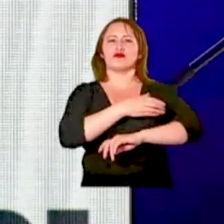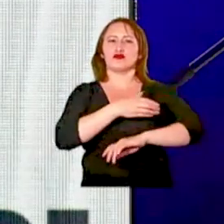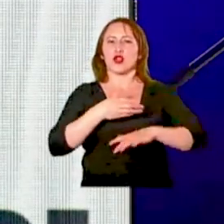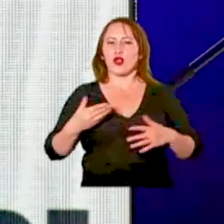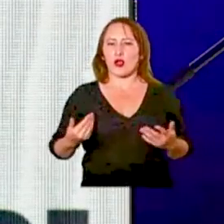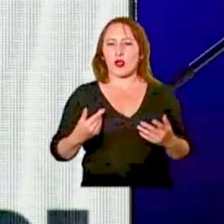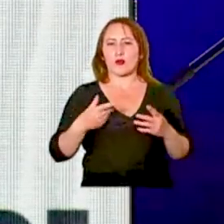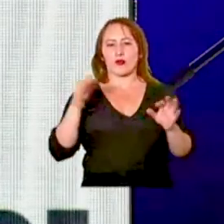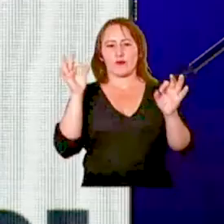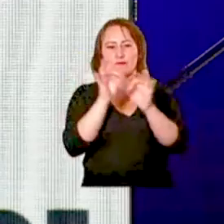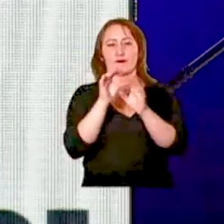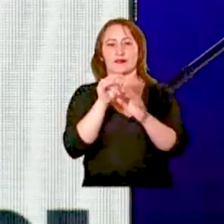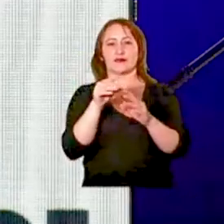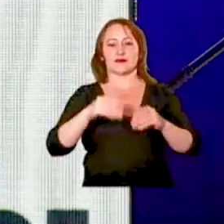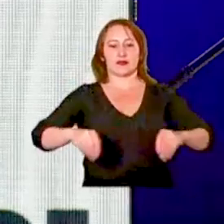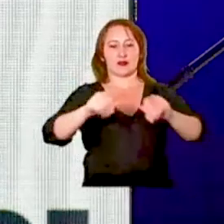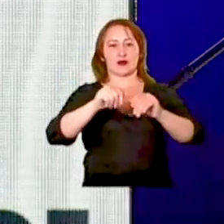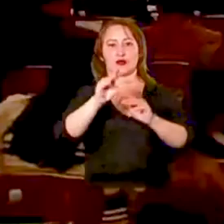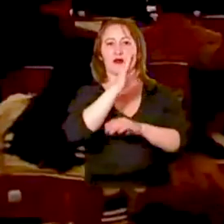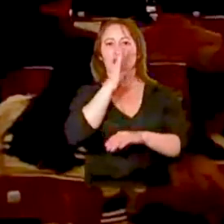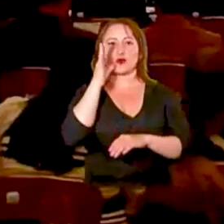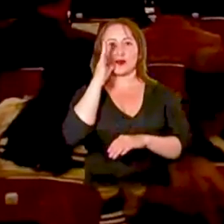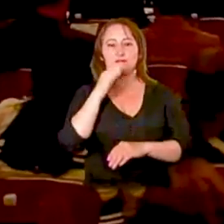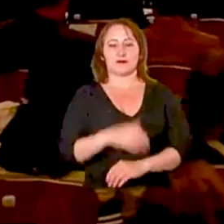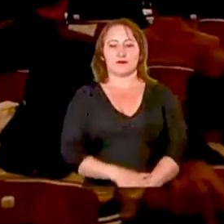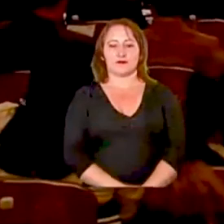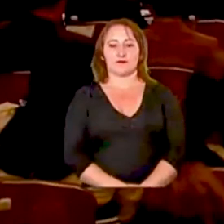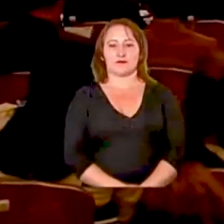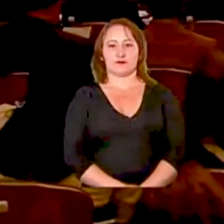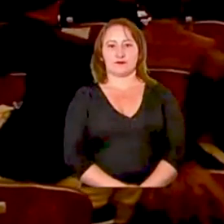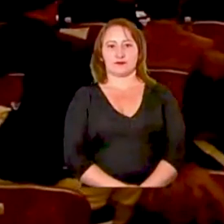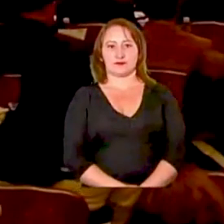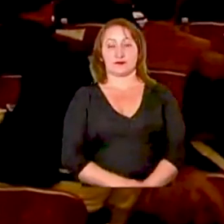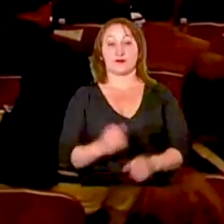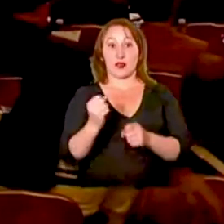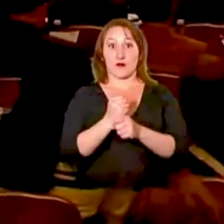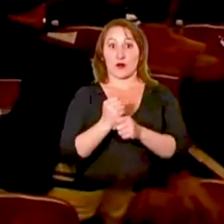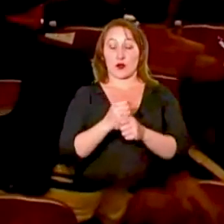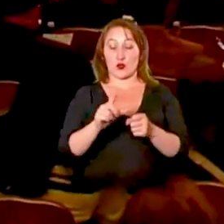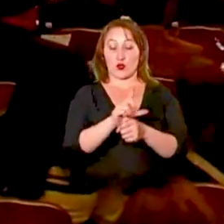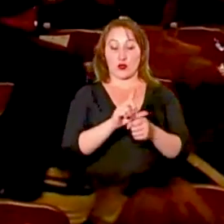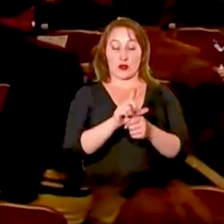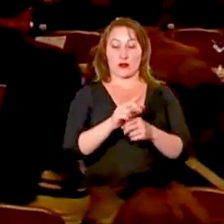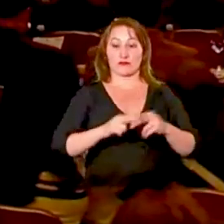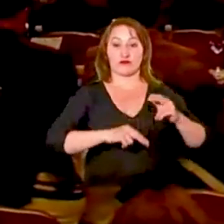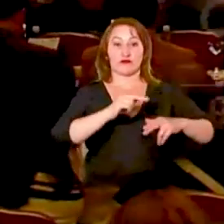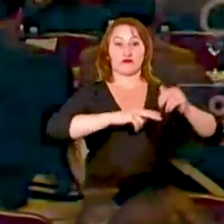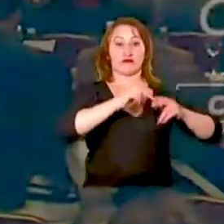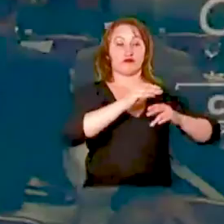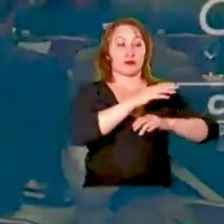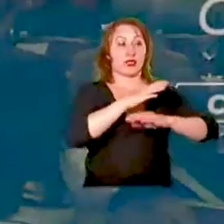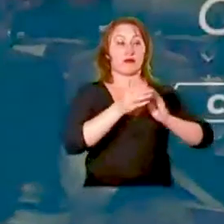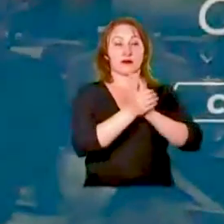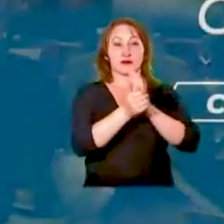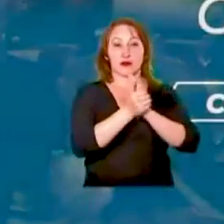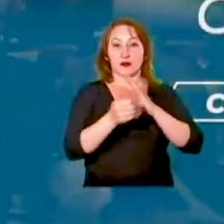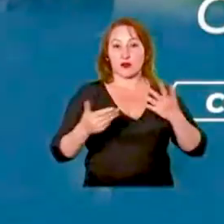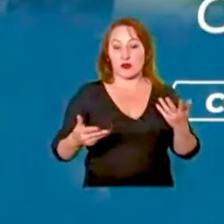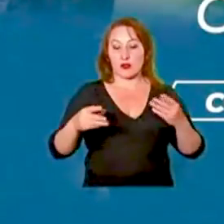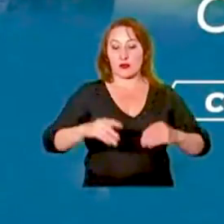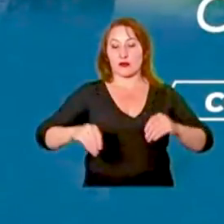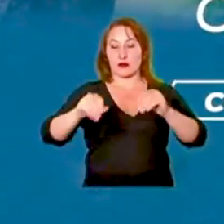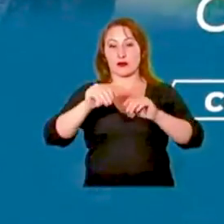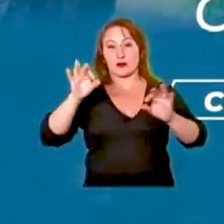énfasis territorial y rural. Trabajo a nivel local, construcción de capacidades con énfasis